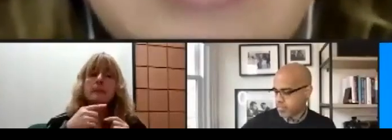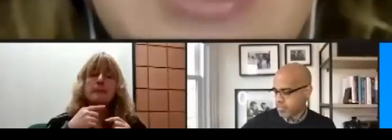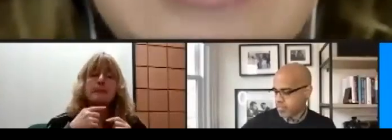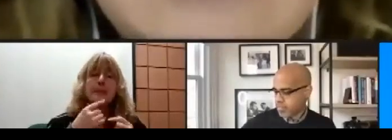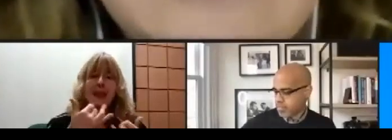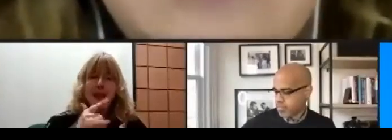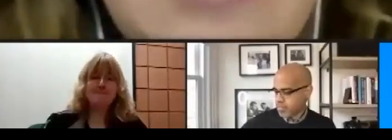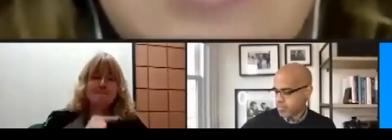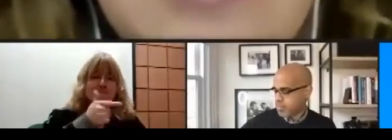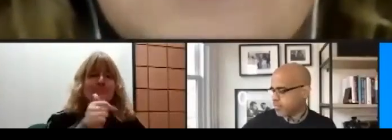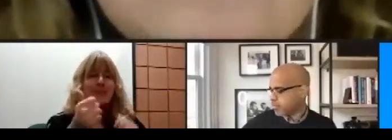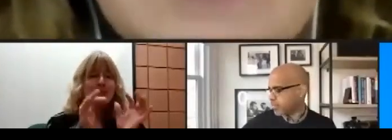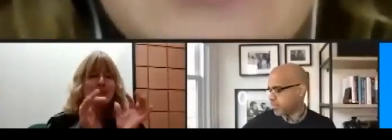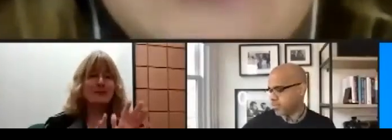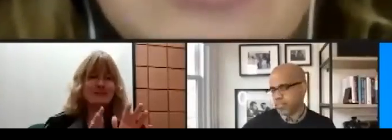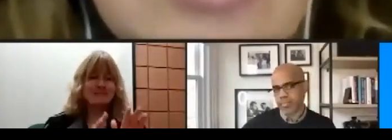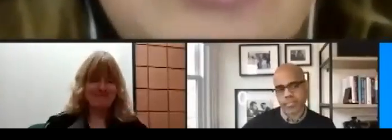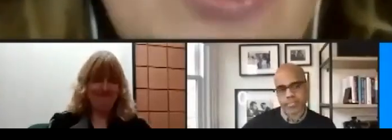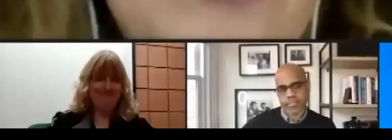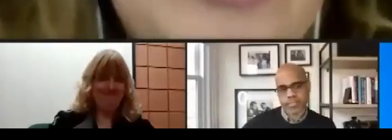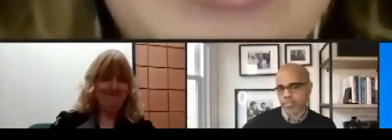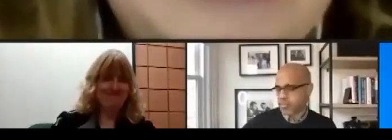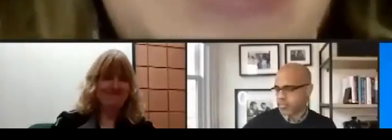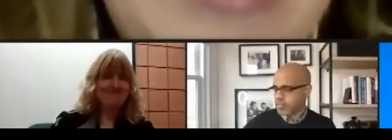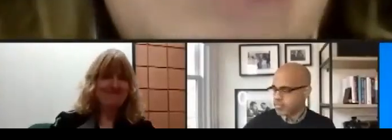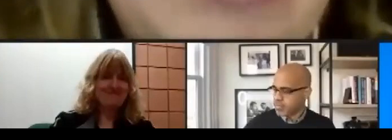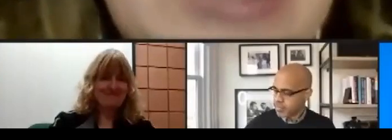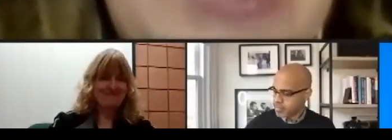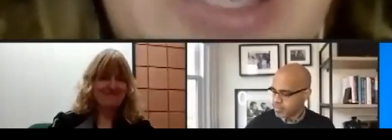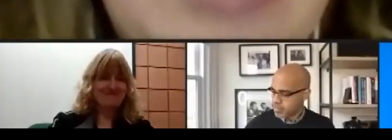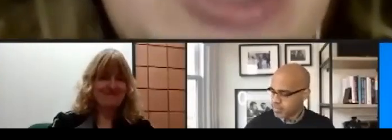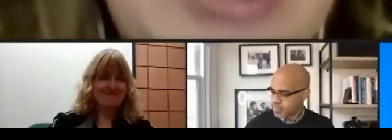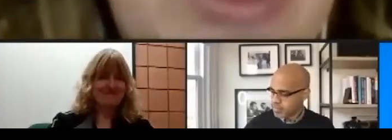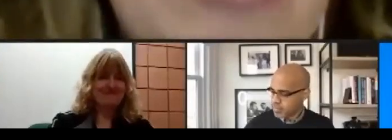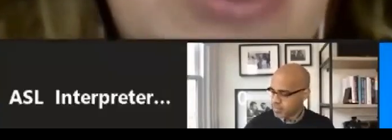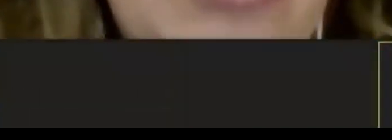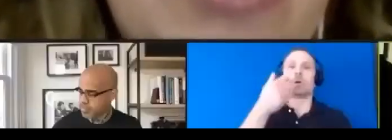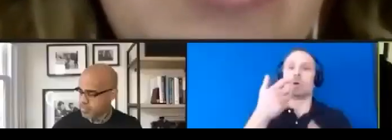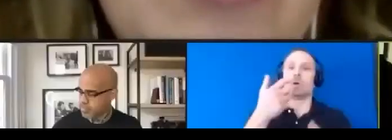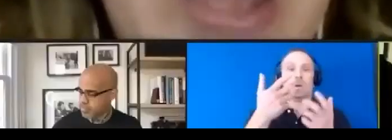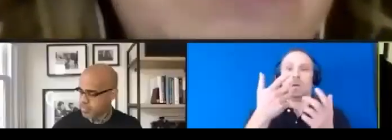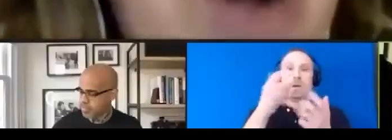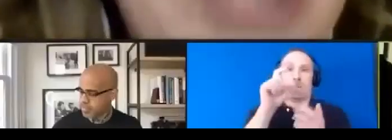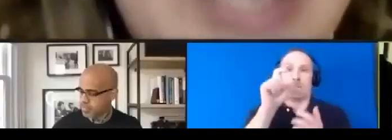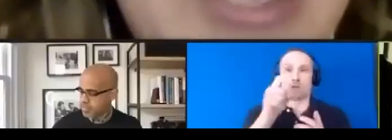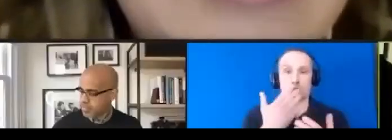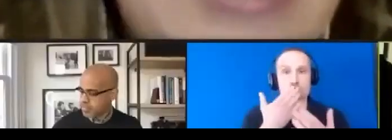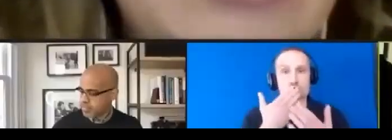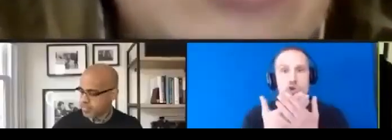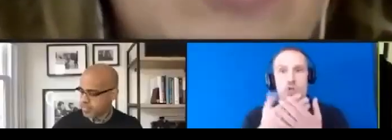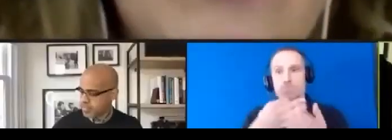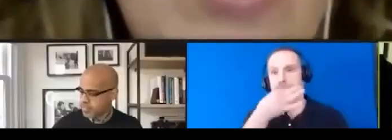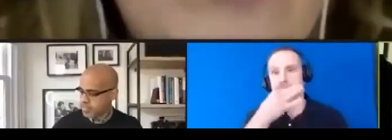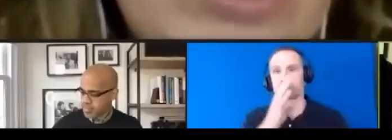necesitas a poder hablar inglés a pasar por ese proceso entonces me da curiosidad dónde estamos